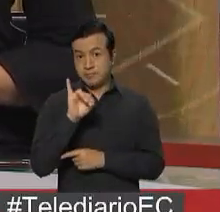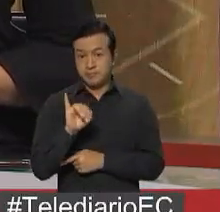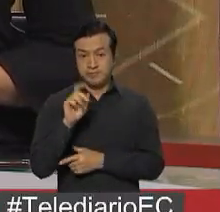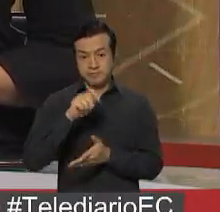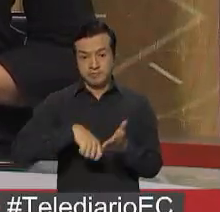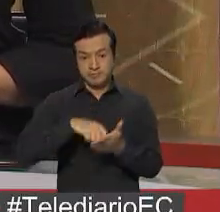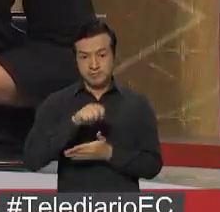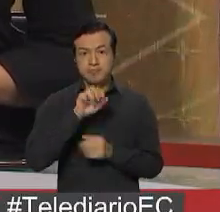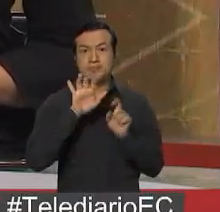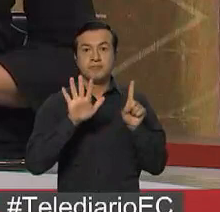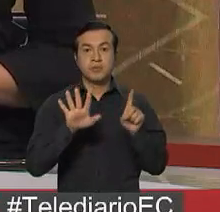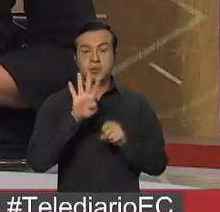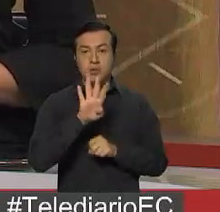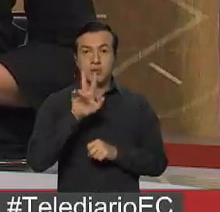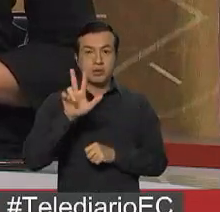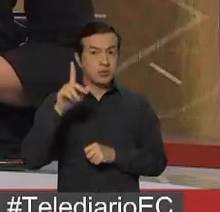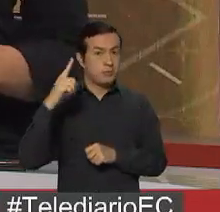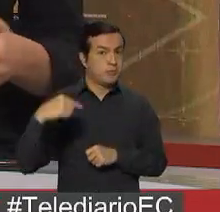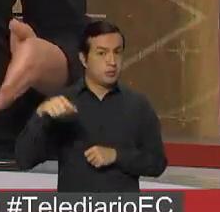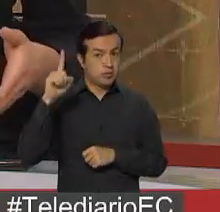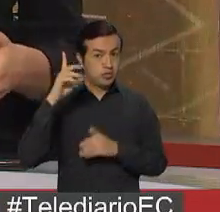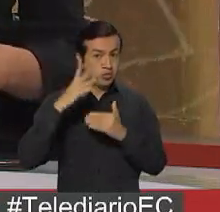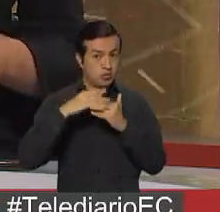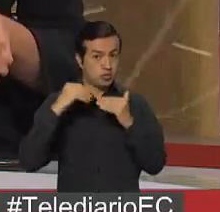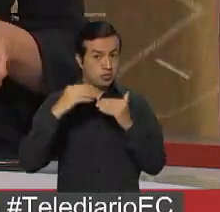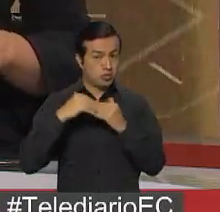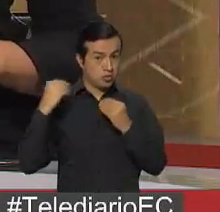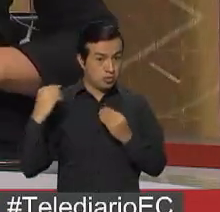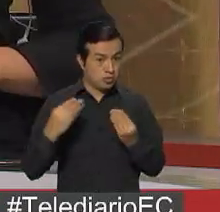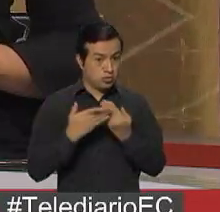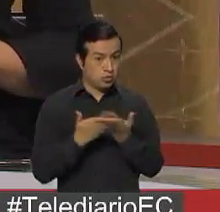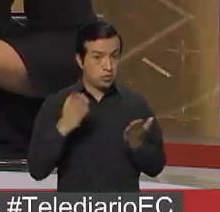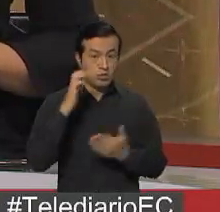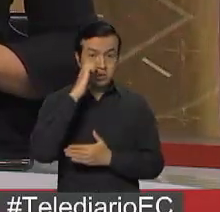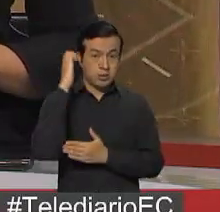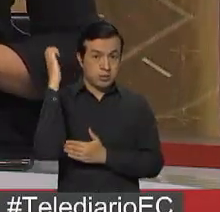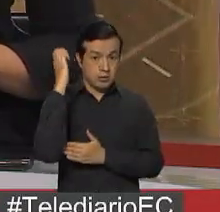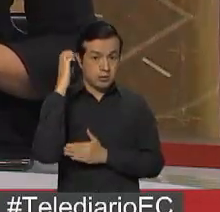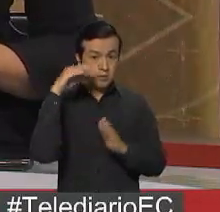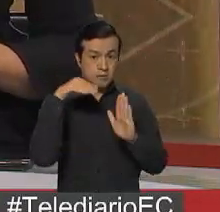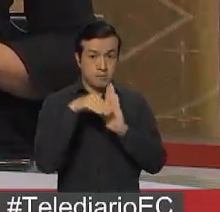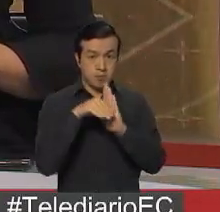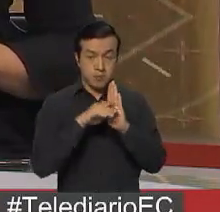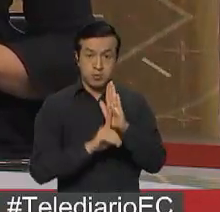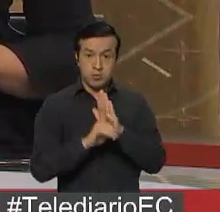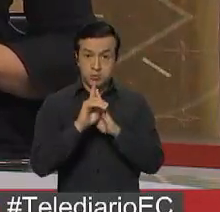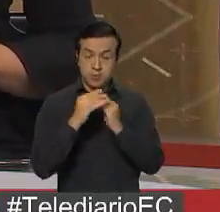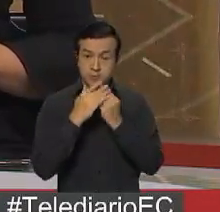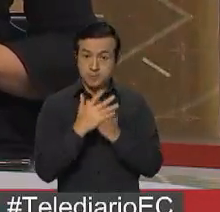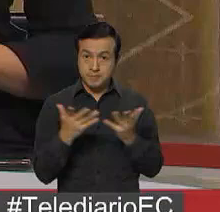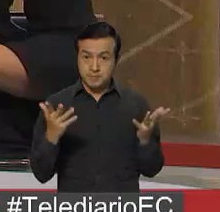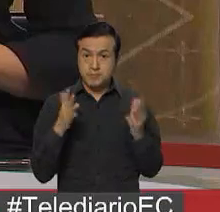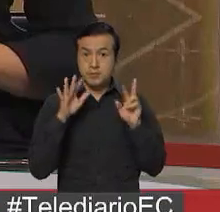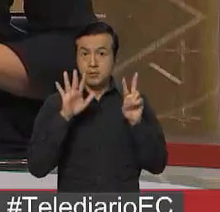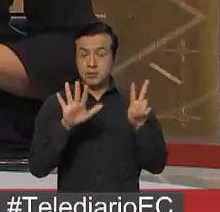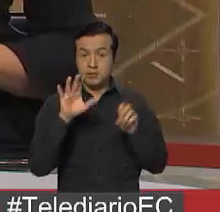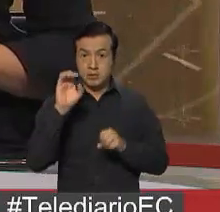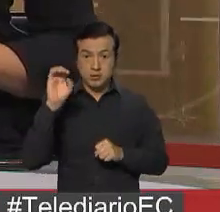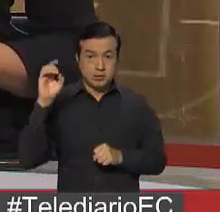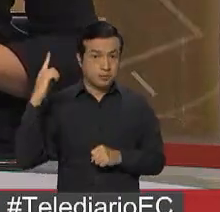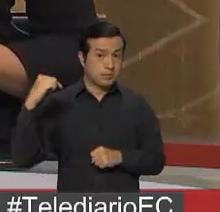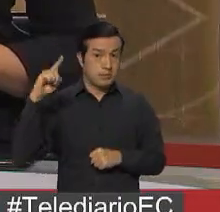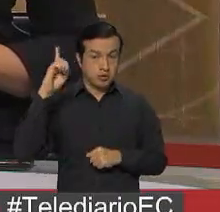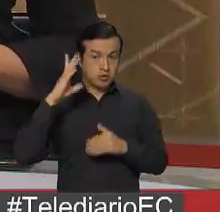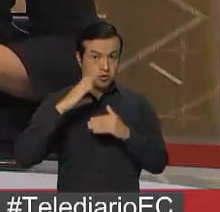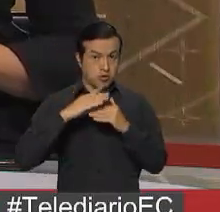aprobó 643 millones de dólares en asistencia de emergencia y el banco interamericano de desarrrollo 700 millones de dólares